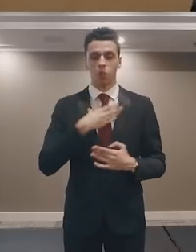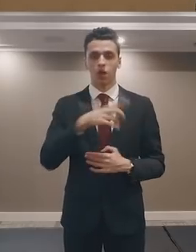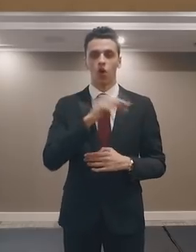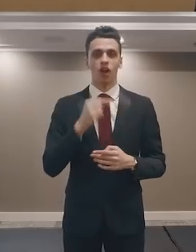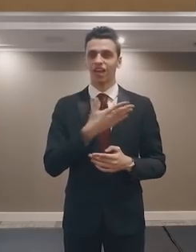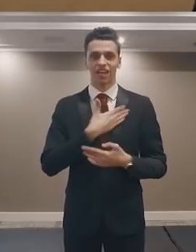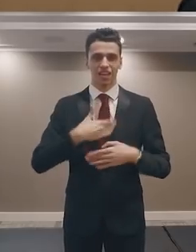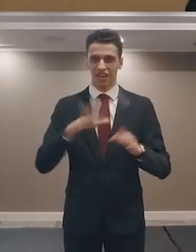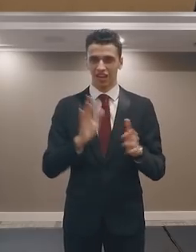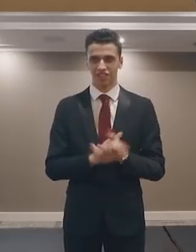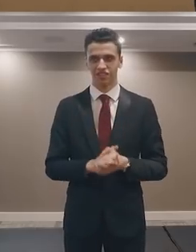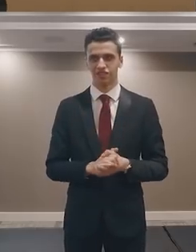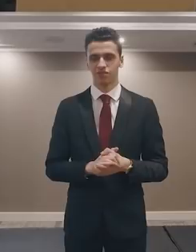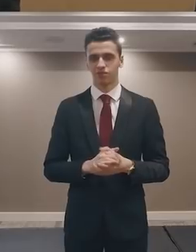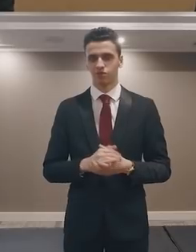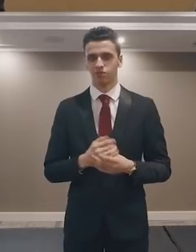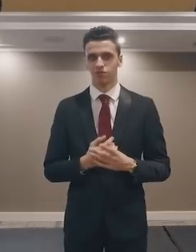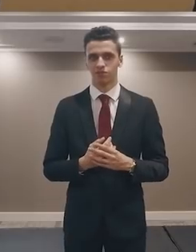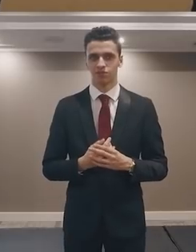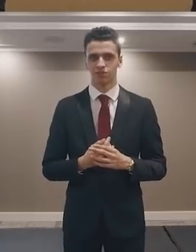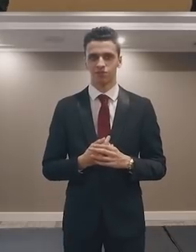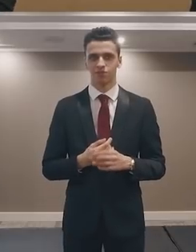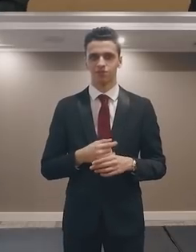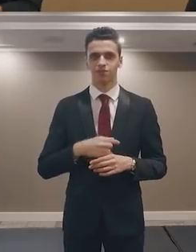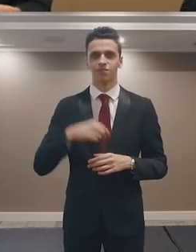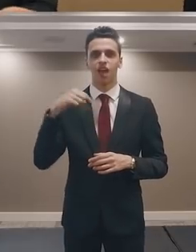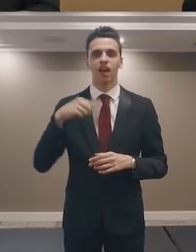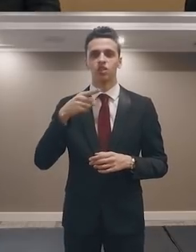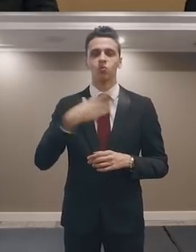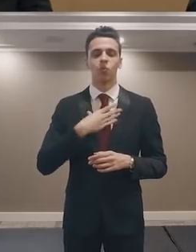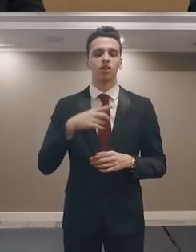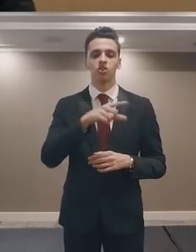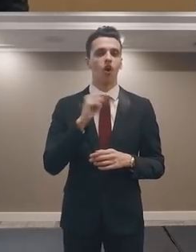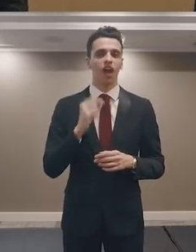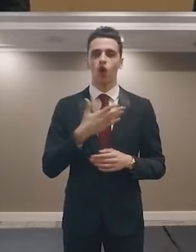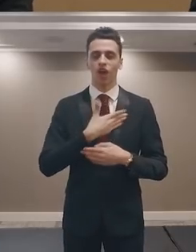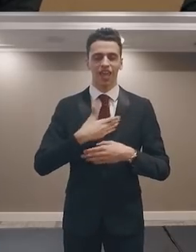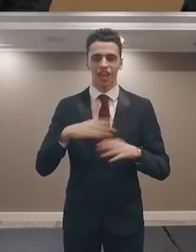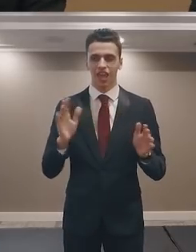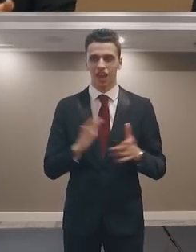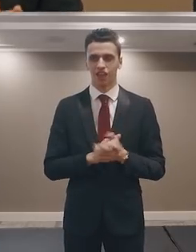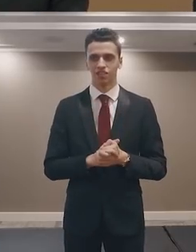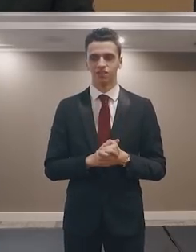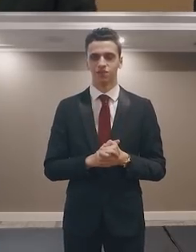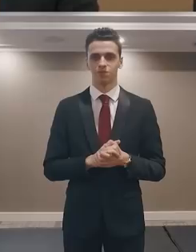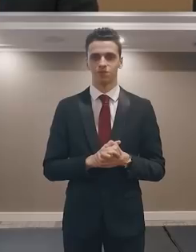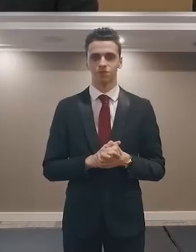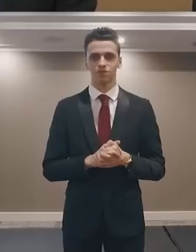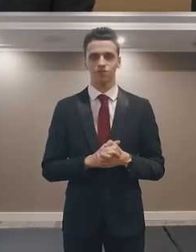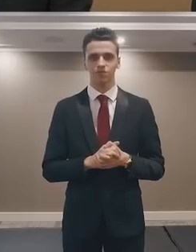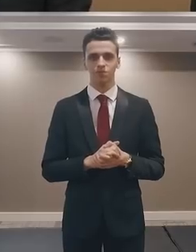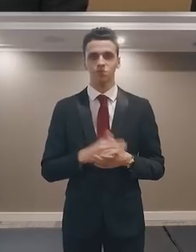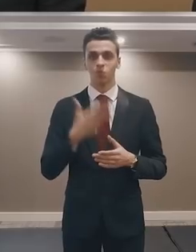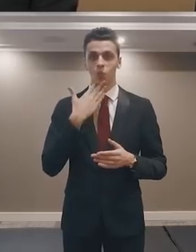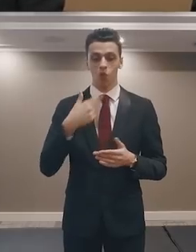sí pues sin patatas aquí porque puedes pedir lo que quieras y eso es una sensación que encima se ha pagado menos que el de enfrente haces